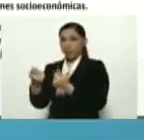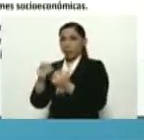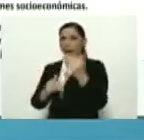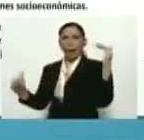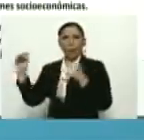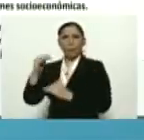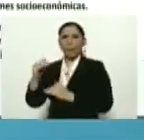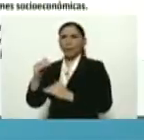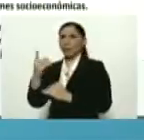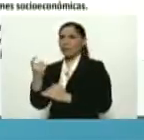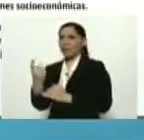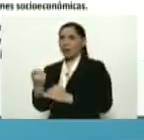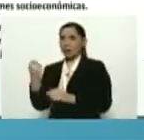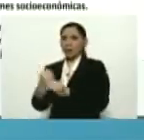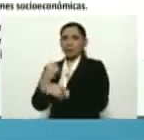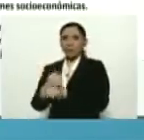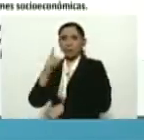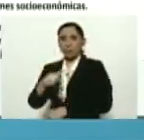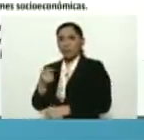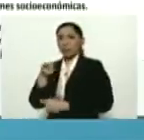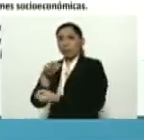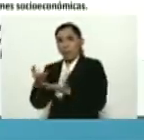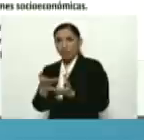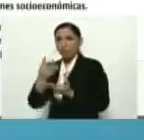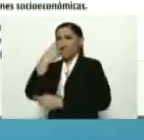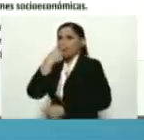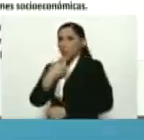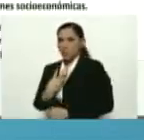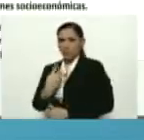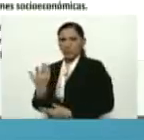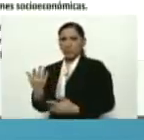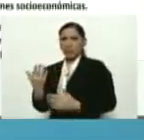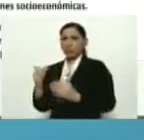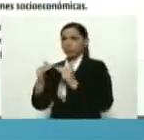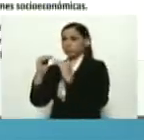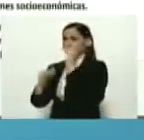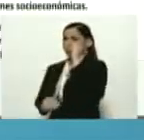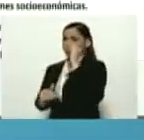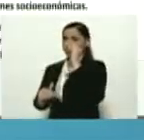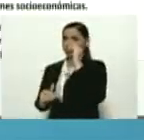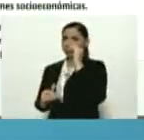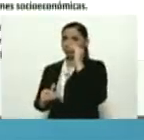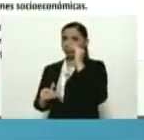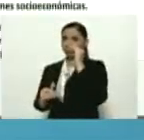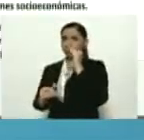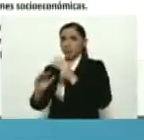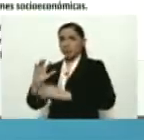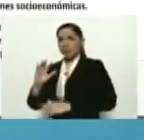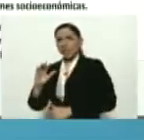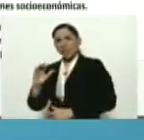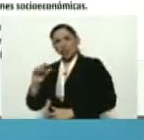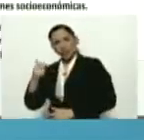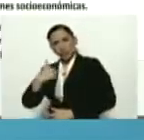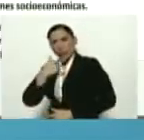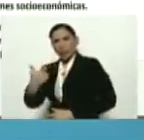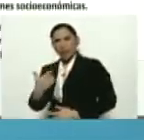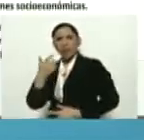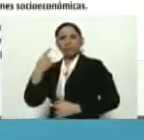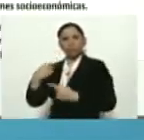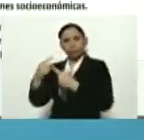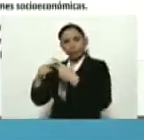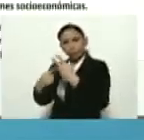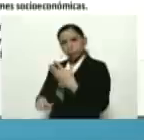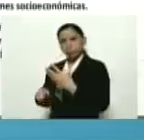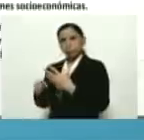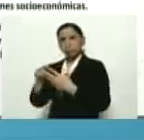el desempleo y con ello, por cierto, la pobreza y la desigualdad. Y quinto, yo diría, tenemos distintos